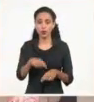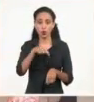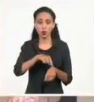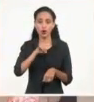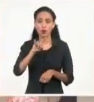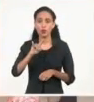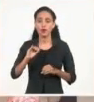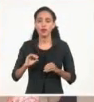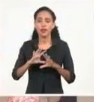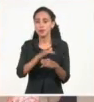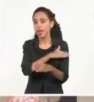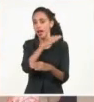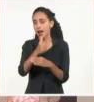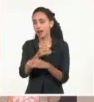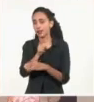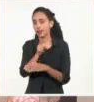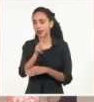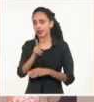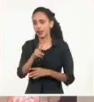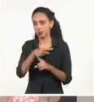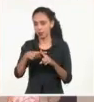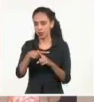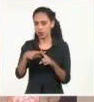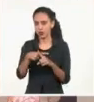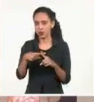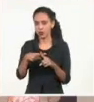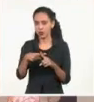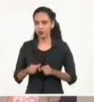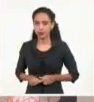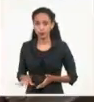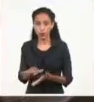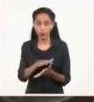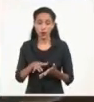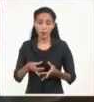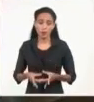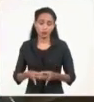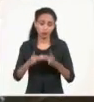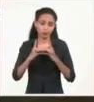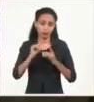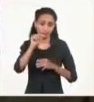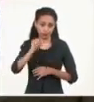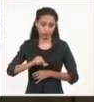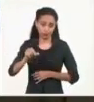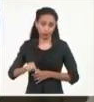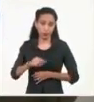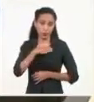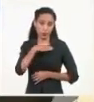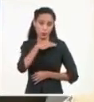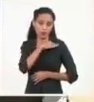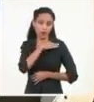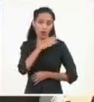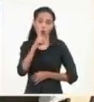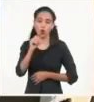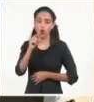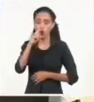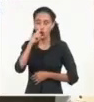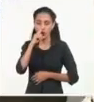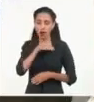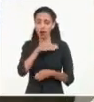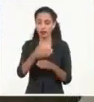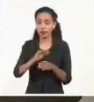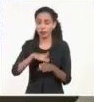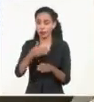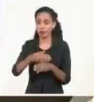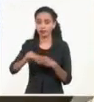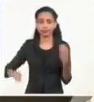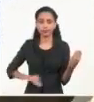9 de la mañana y hasta las 12 del día en el panteón de los veteranos de la necrópolis de Colón donde permanecerán hasta su posterior